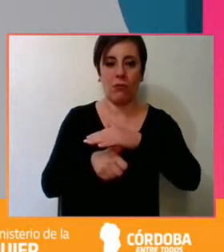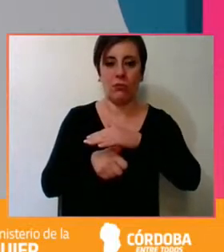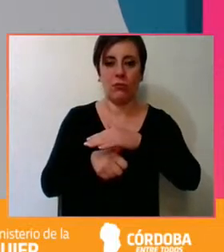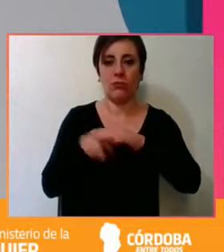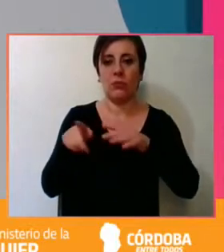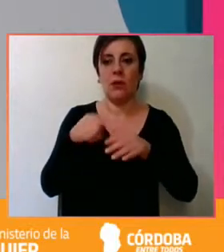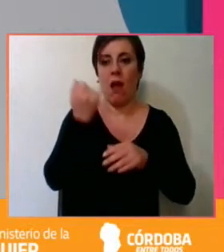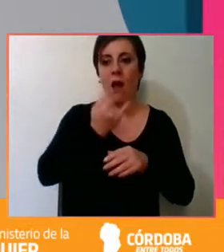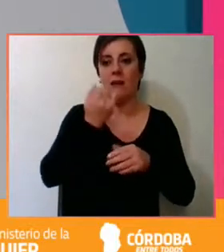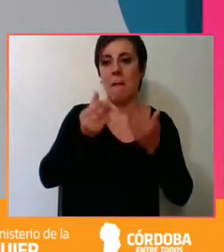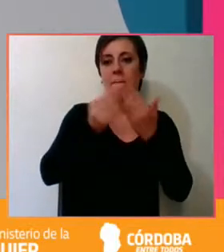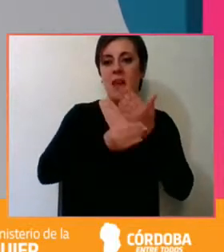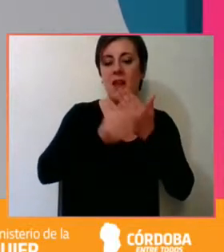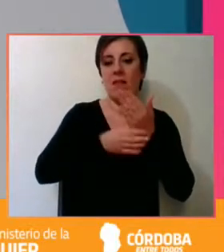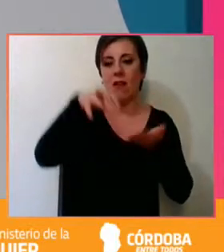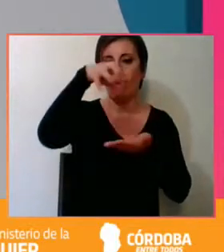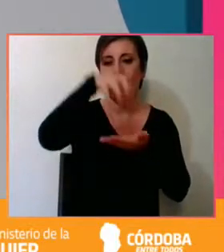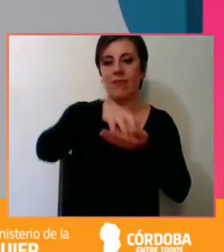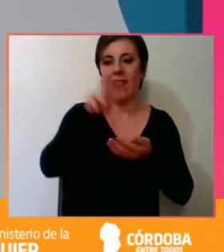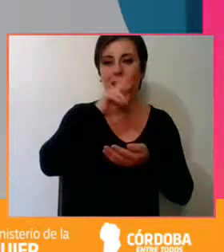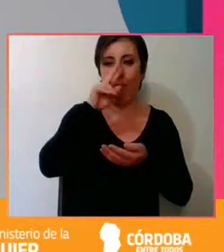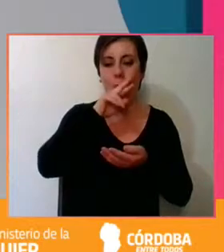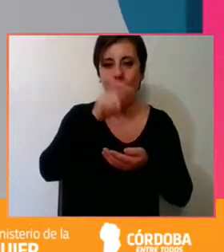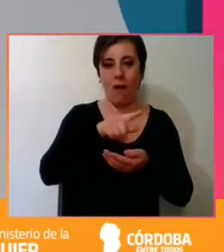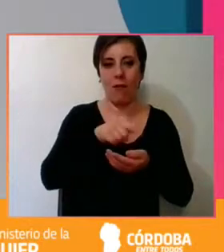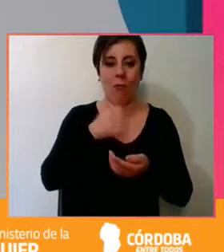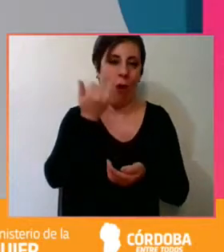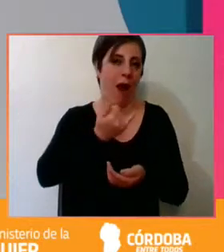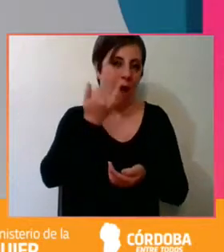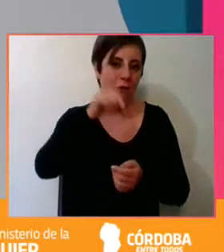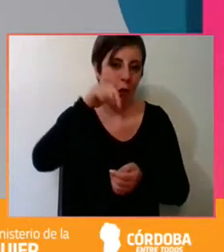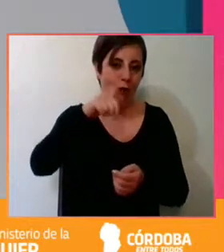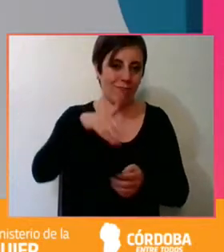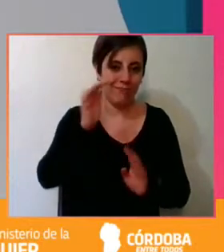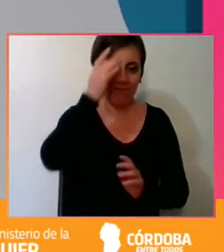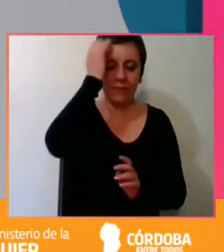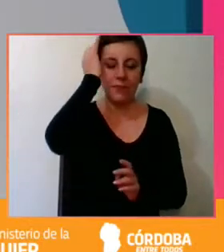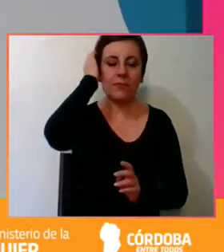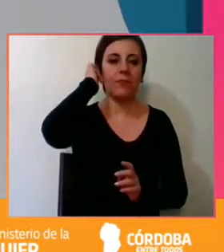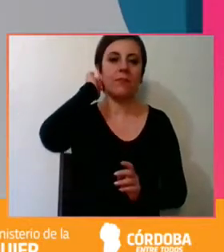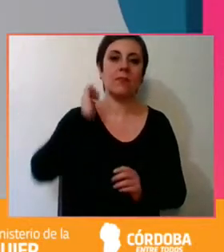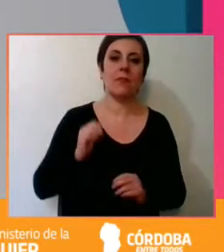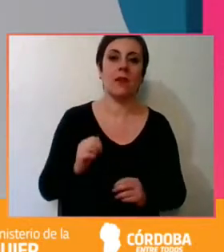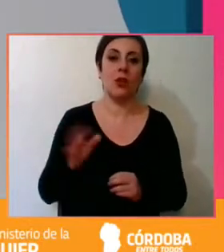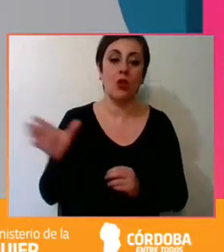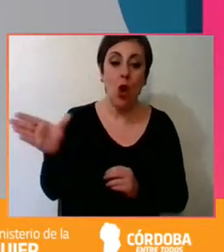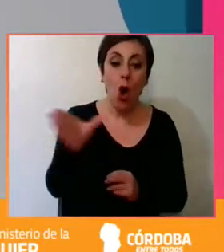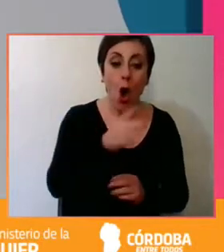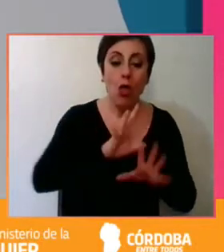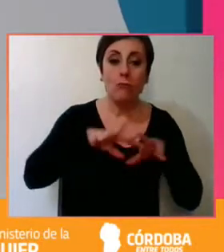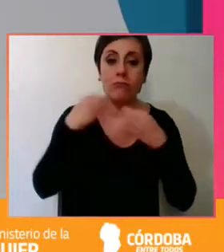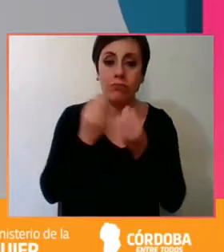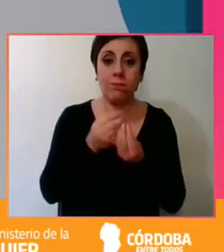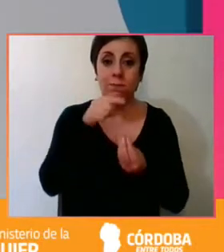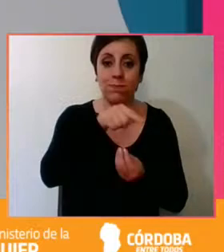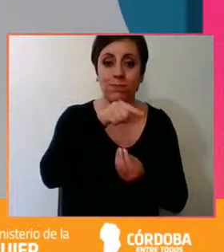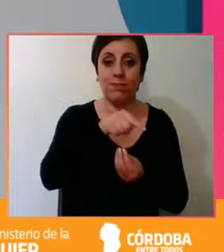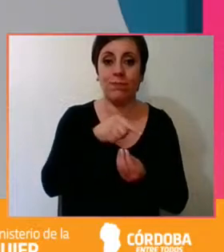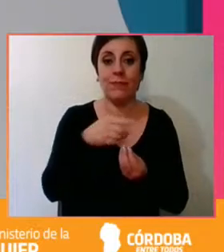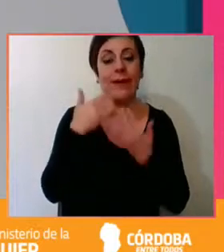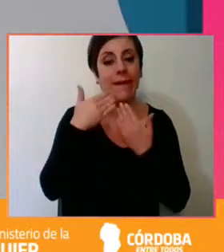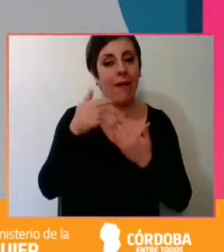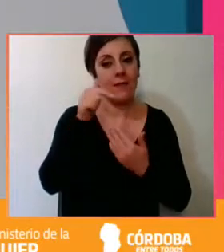Ministerio de la Mujer como hoy lo estamos viendo. Que todo esto se ha podido concretar